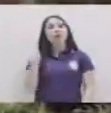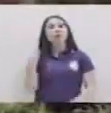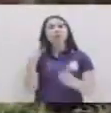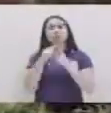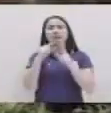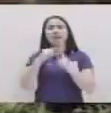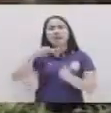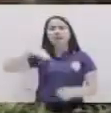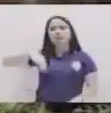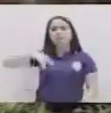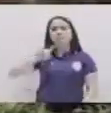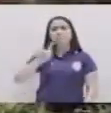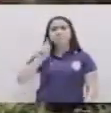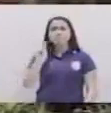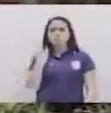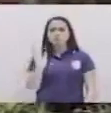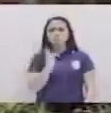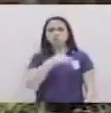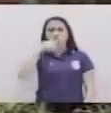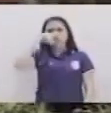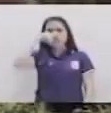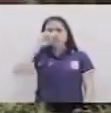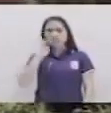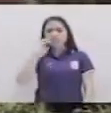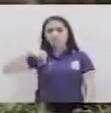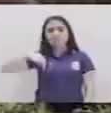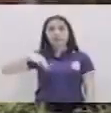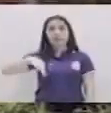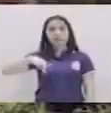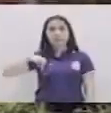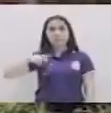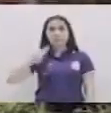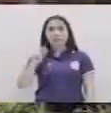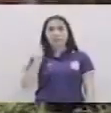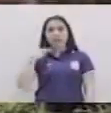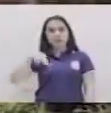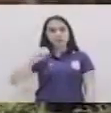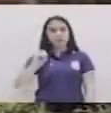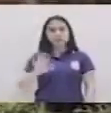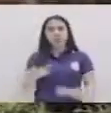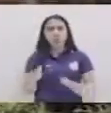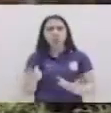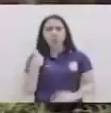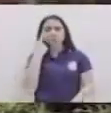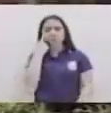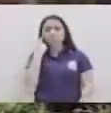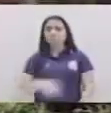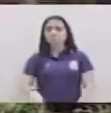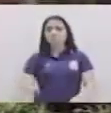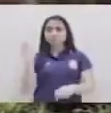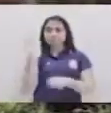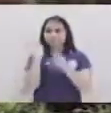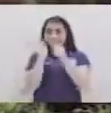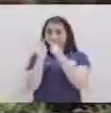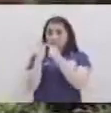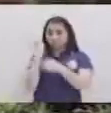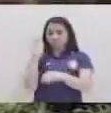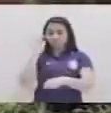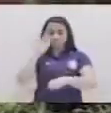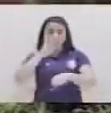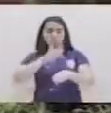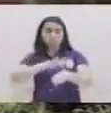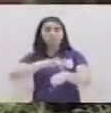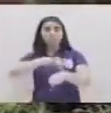nosotros sería, utilizamos nuestro dedo de en medio y lo que haremos es llevarlo hacia el puño de la mano que no es